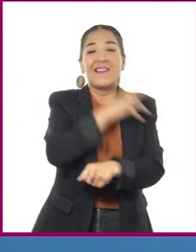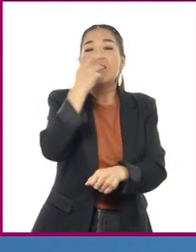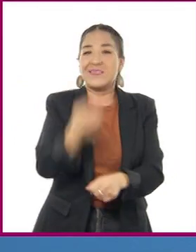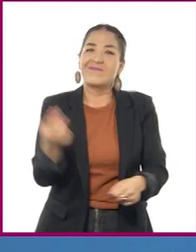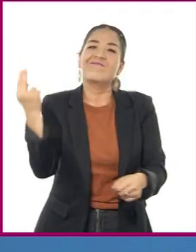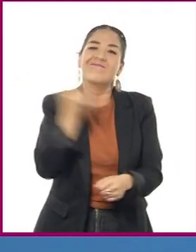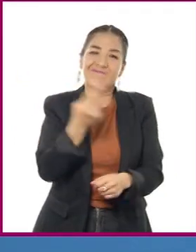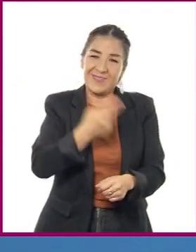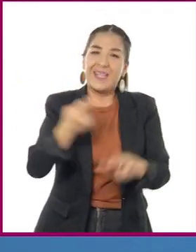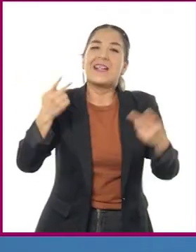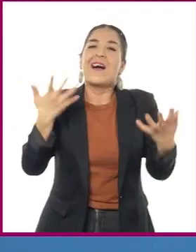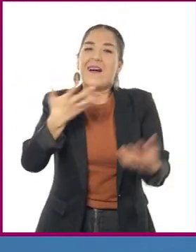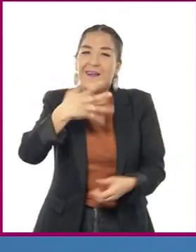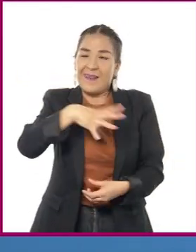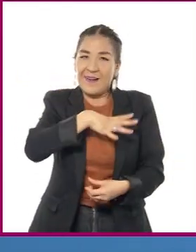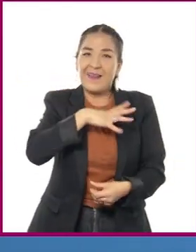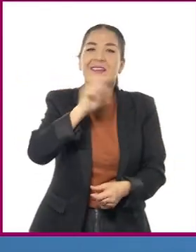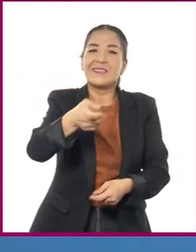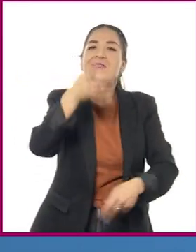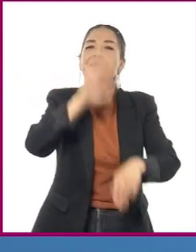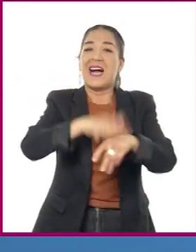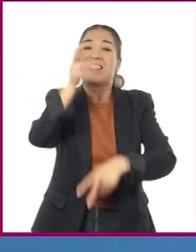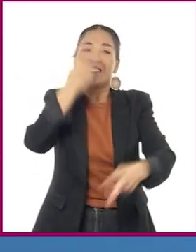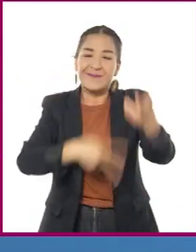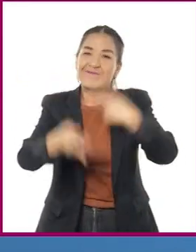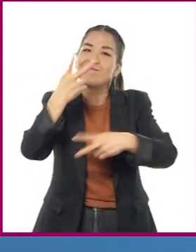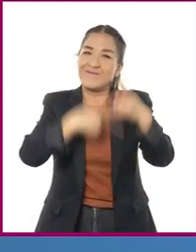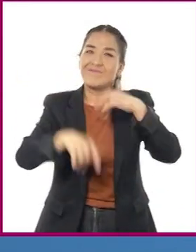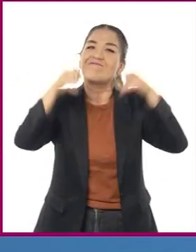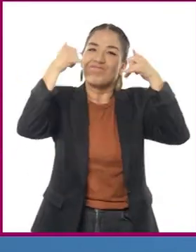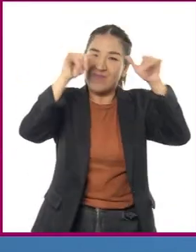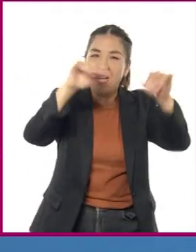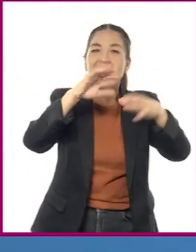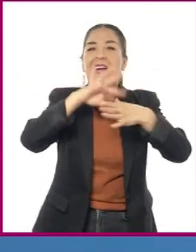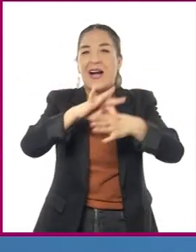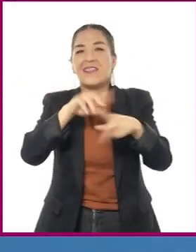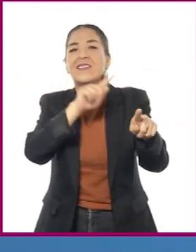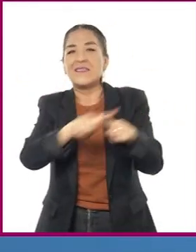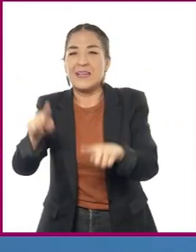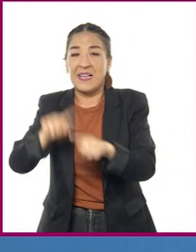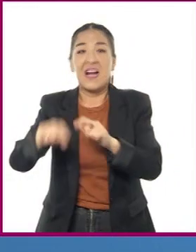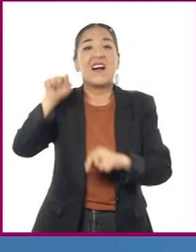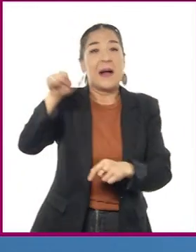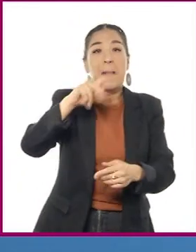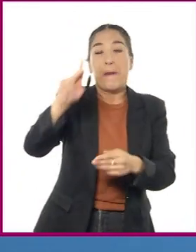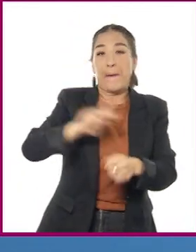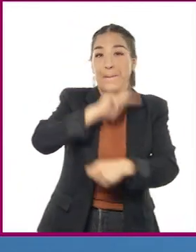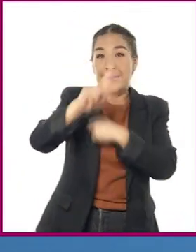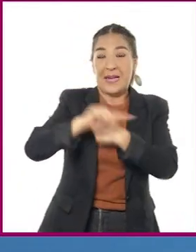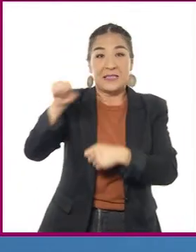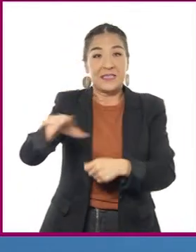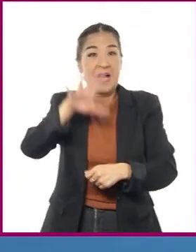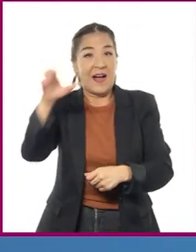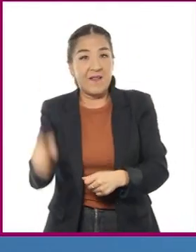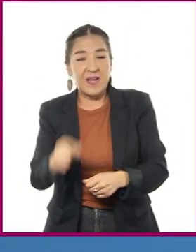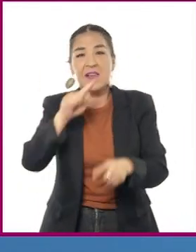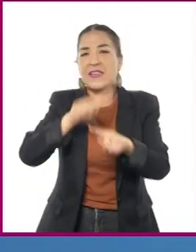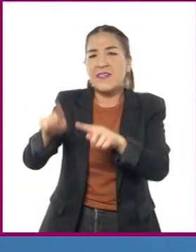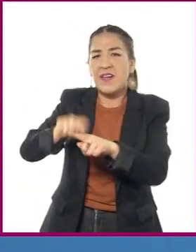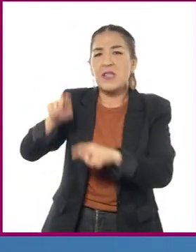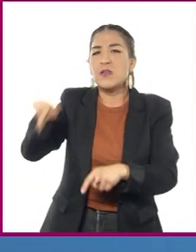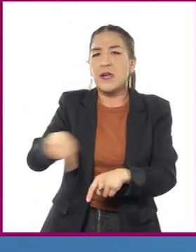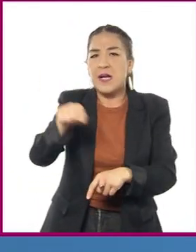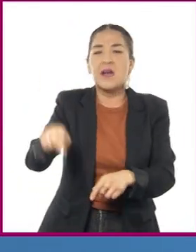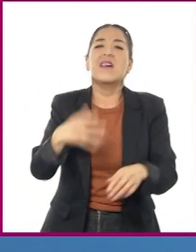tener una agricultura próspera. Por otra parte, muchos países africanos, por ejemplo, no tienen